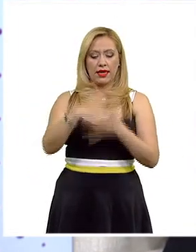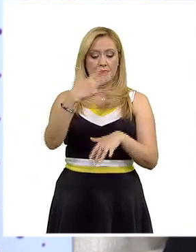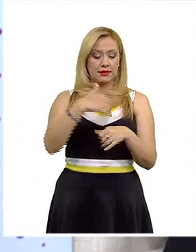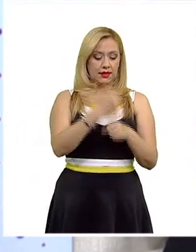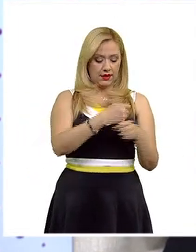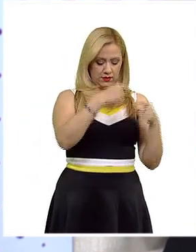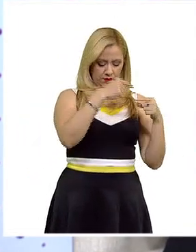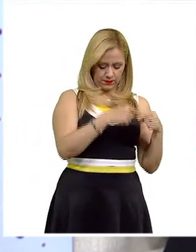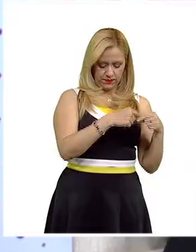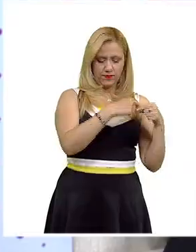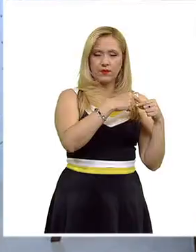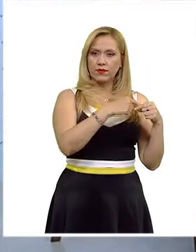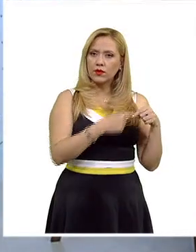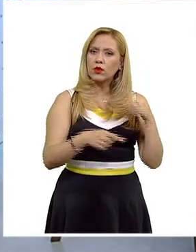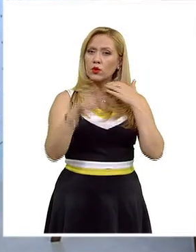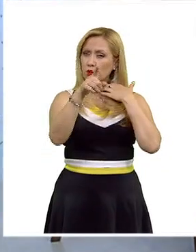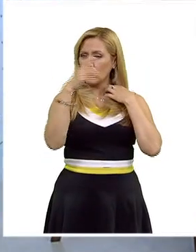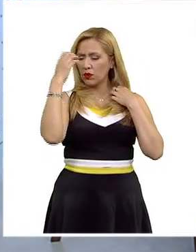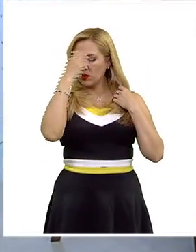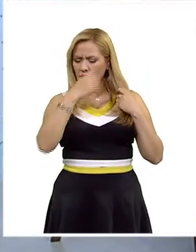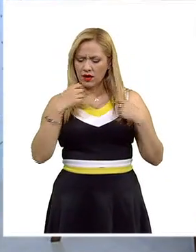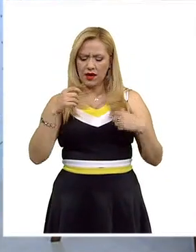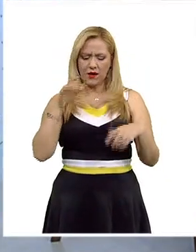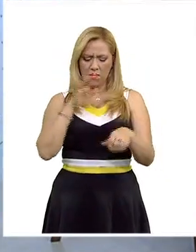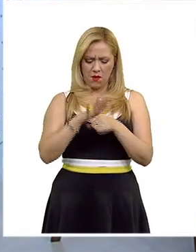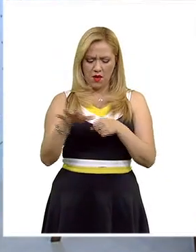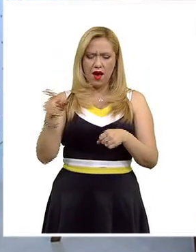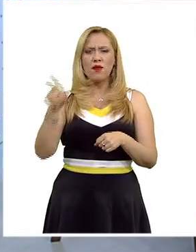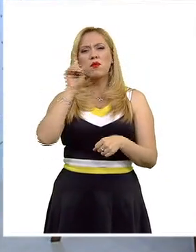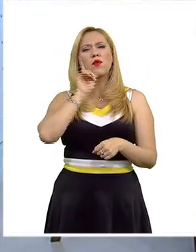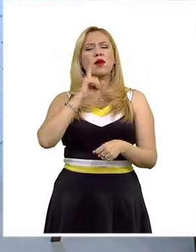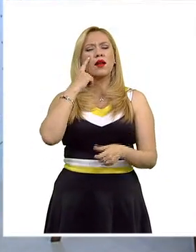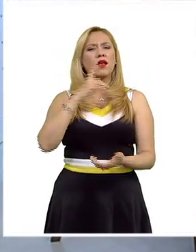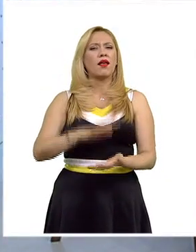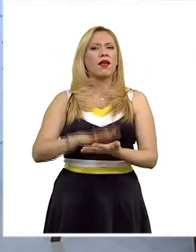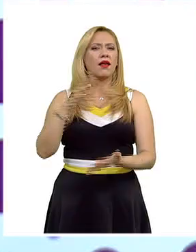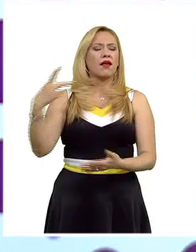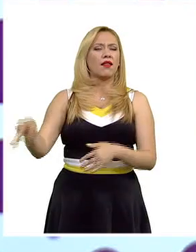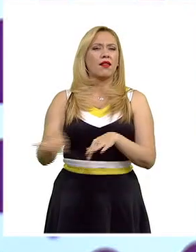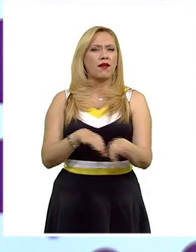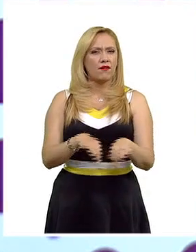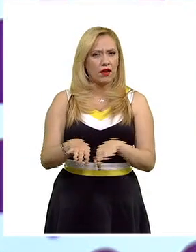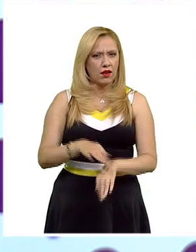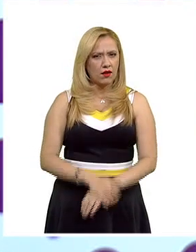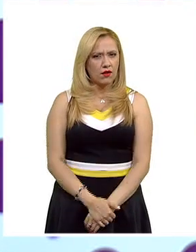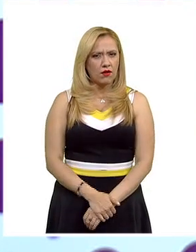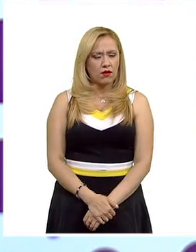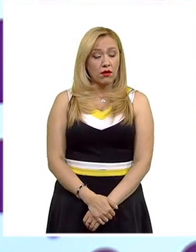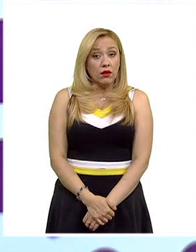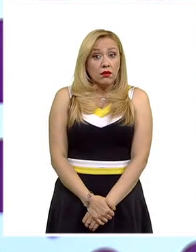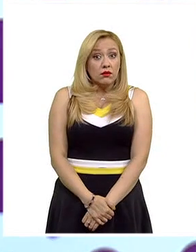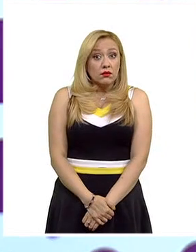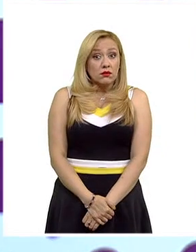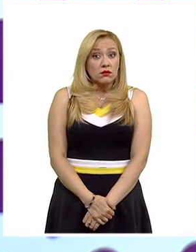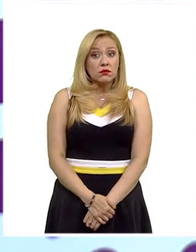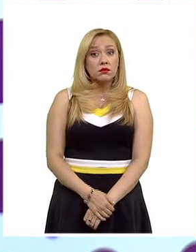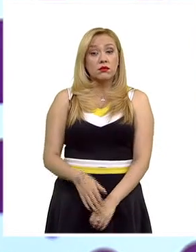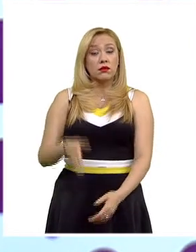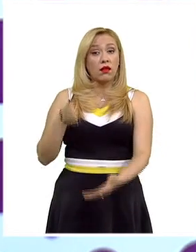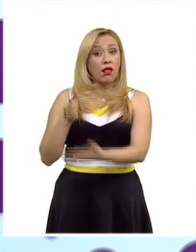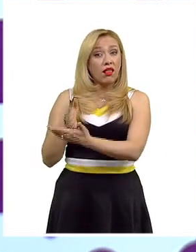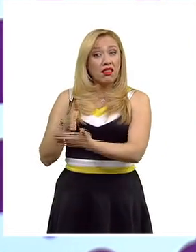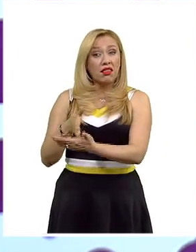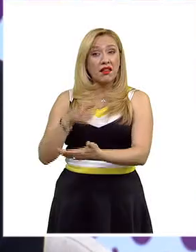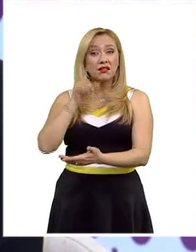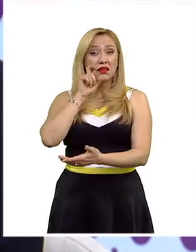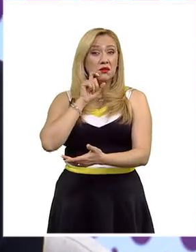¿no? O sea, la ENDIRE, tú revisas qué cosas le suceden a las mujeres en sus trabajos y el acoso sexual no es lo más relevante.